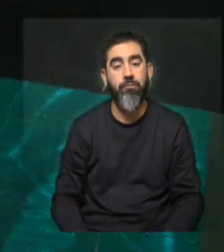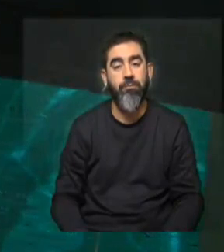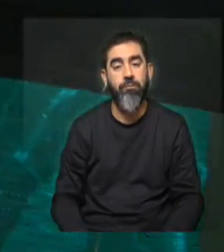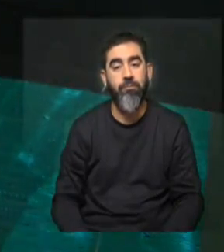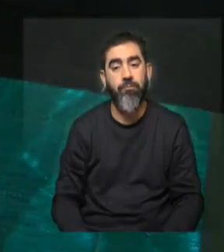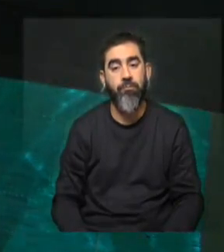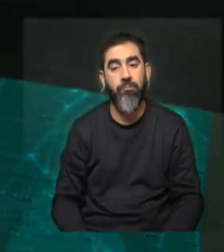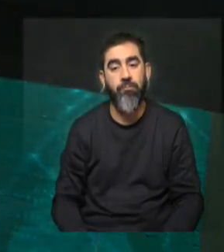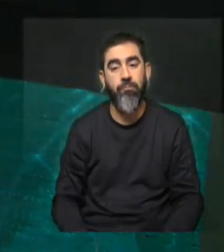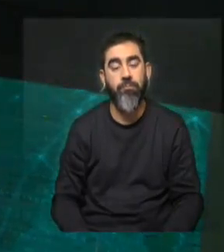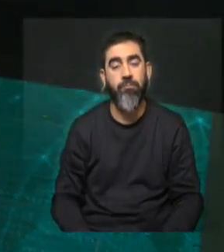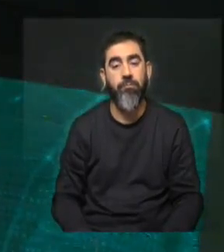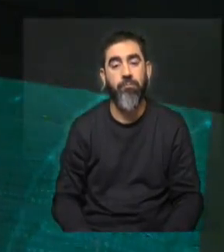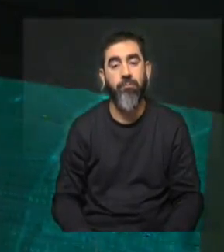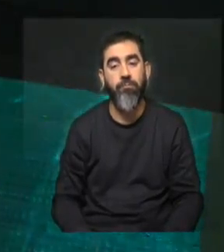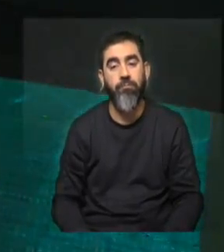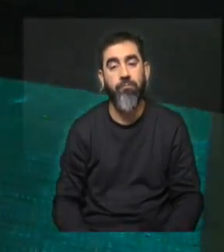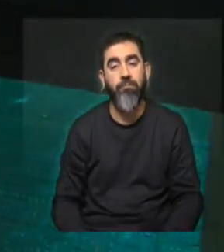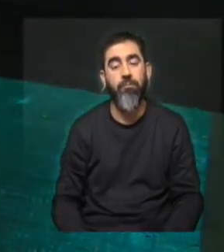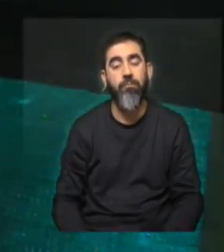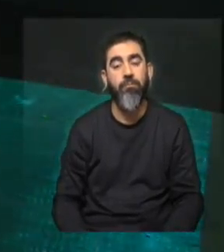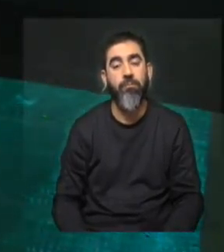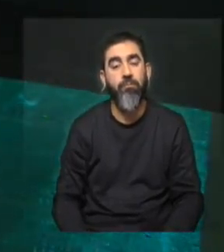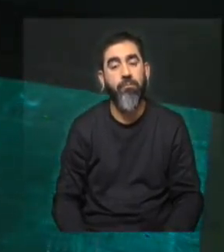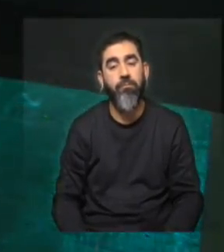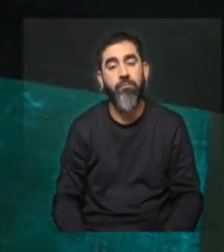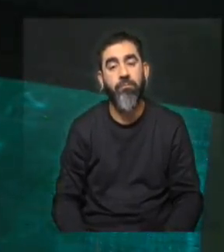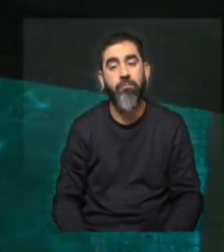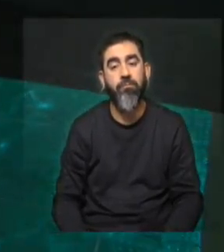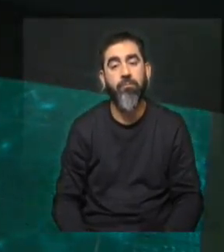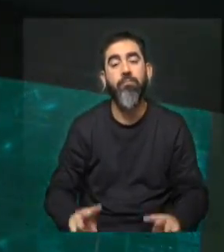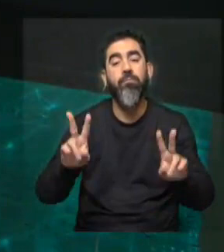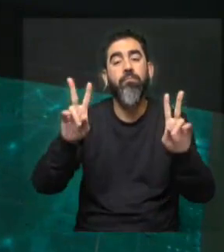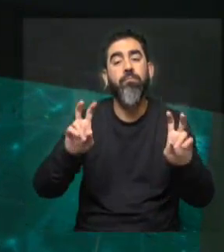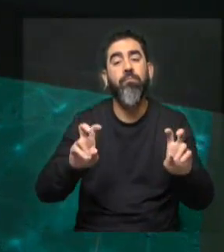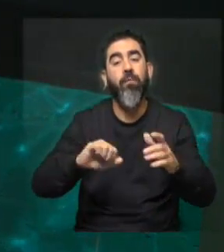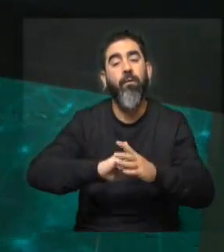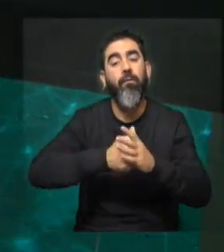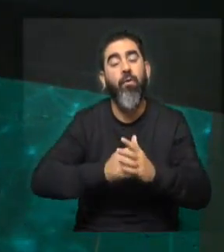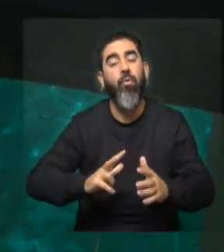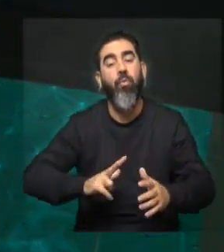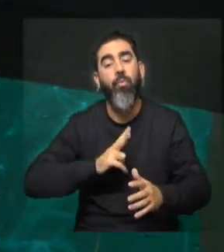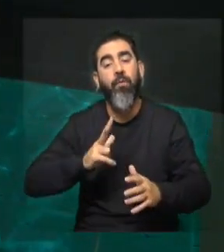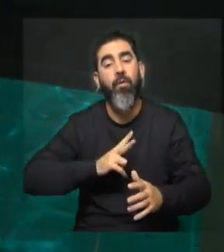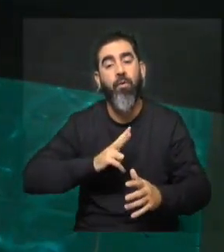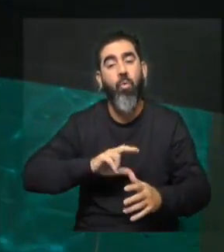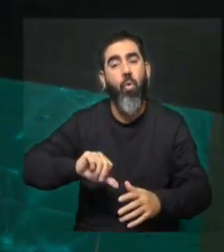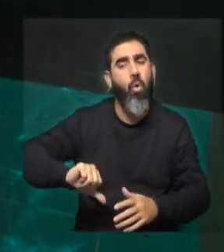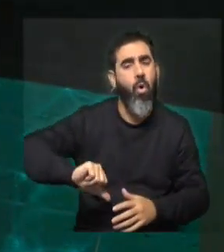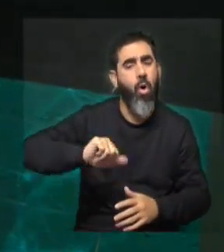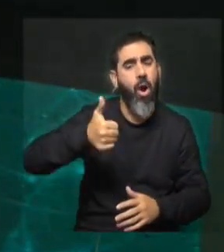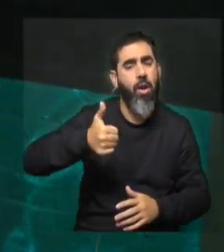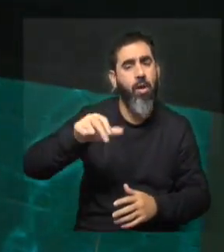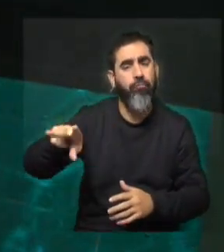algo que les contábamos en el arranque de esta primera edición de mbd noticias y tiene que ver con que los bancos privados vean ustedes tuvieron ganancias